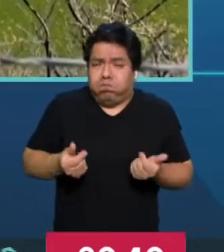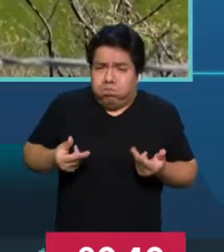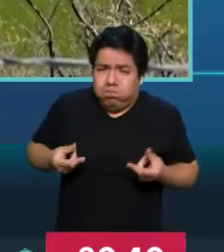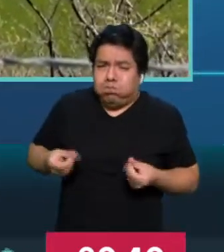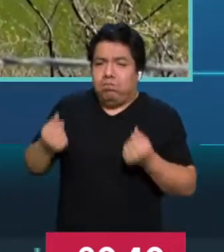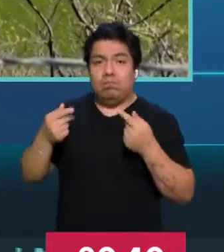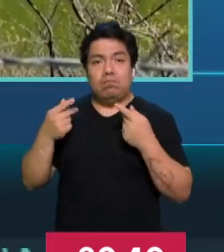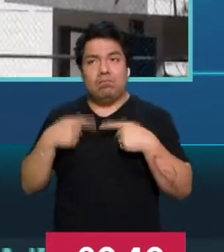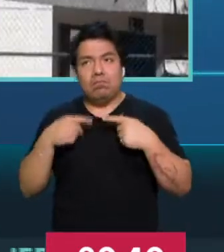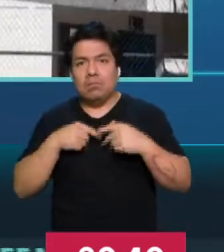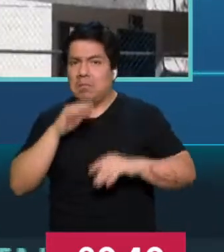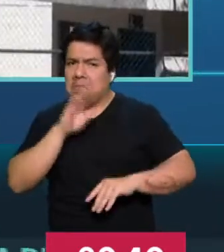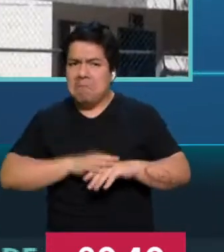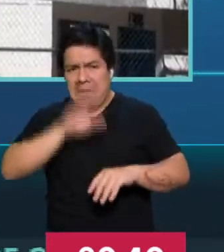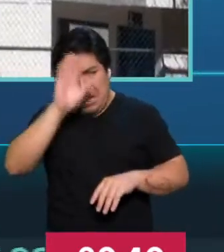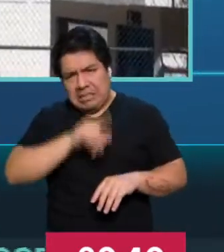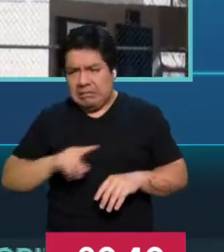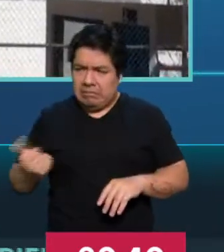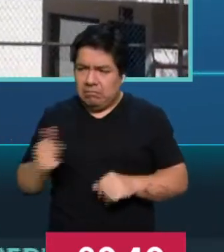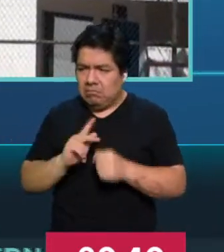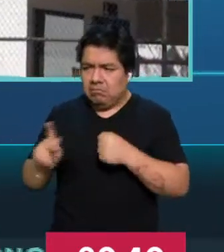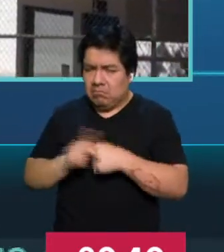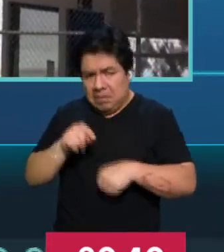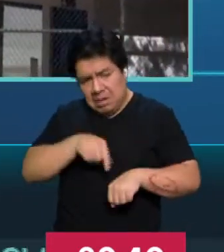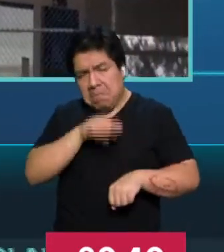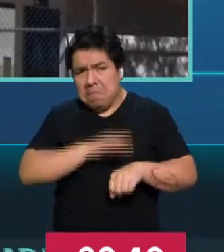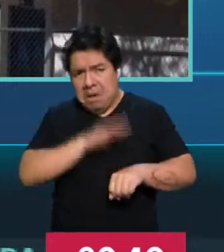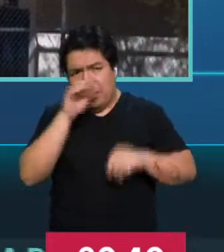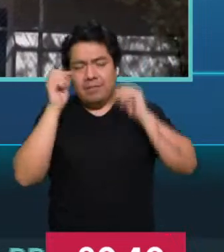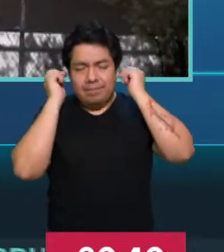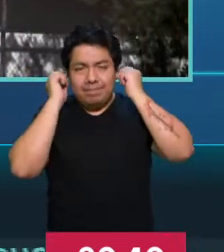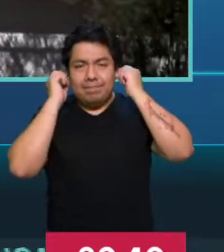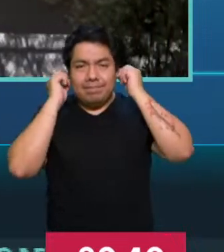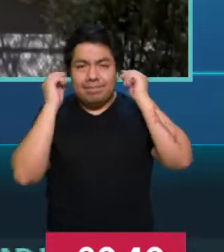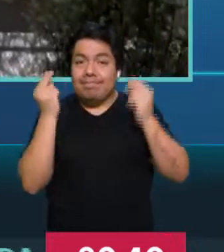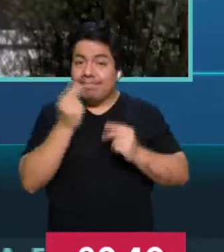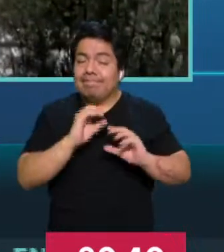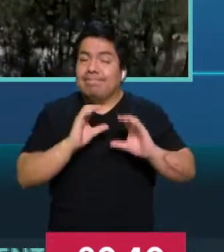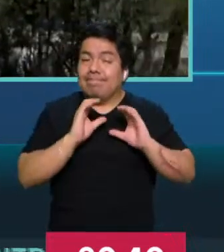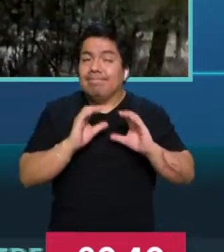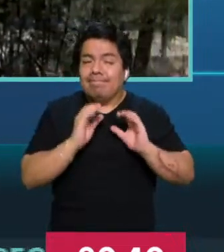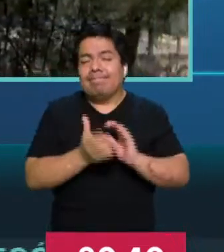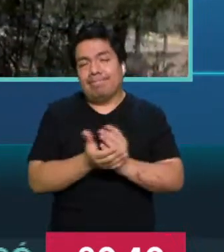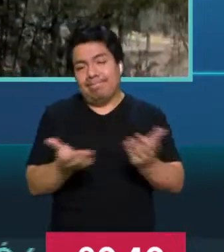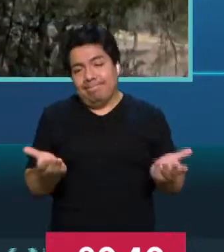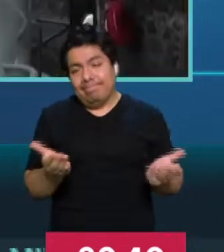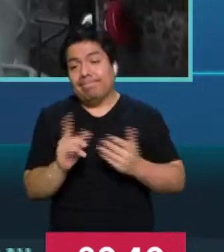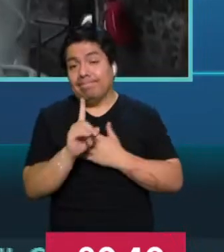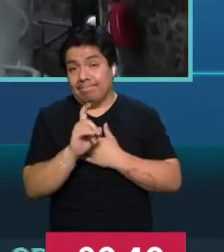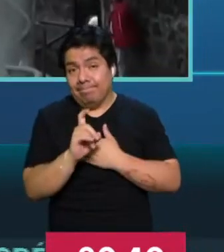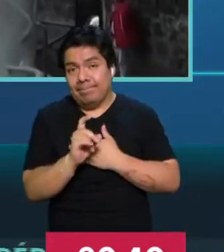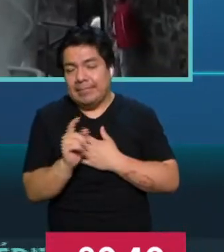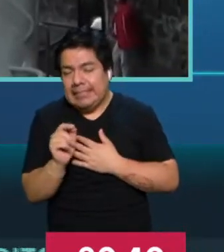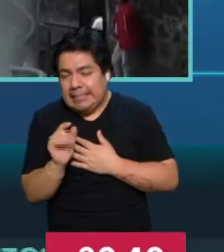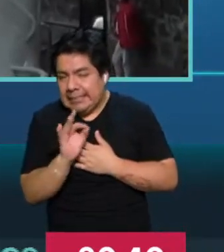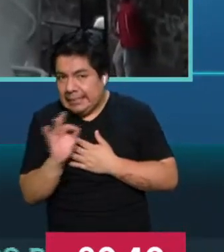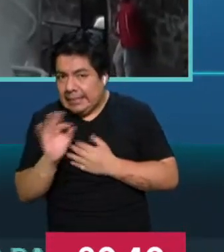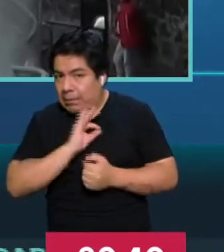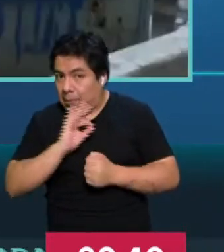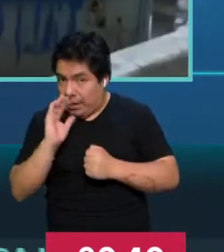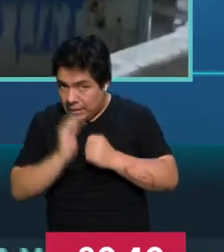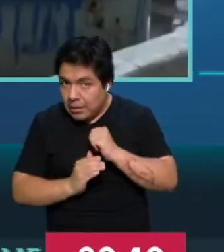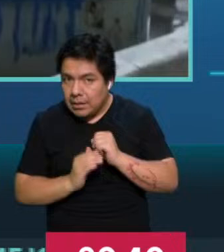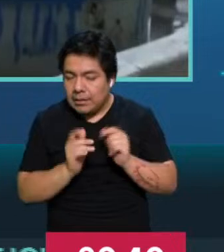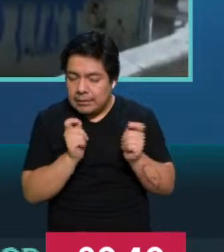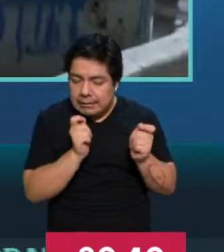como persona mucho más agua que en otros lugares. Entonces hay que cuidarlo porque básicamente es un recurso que es finito y que se tiene que